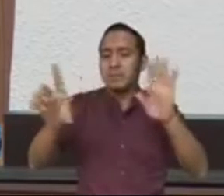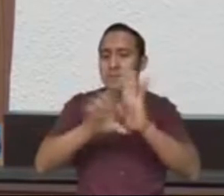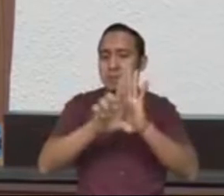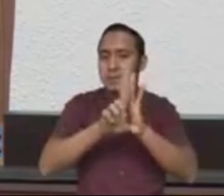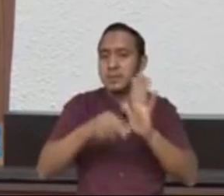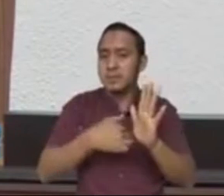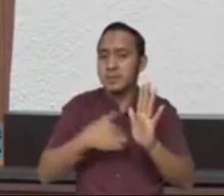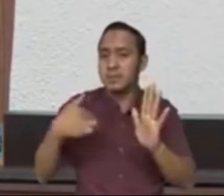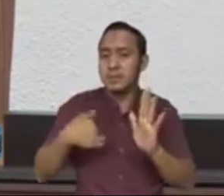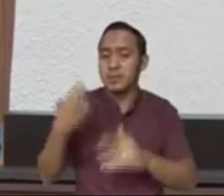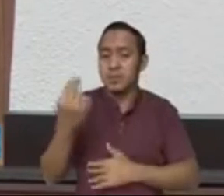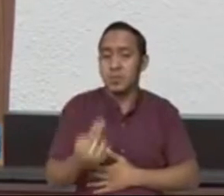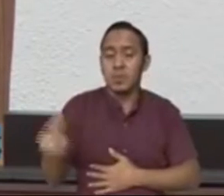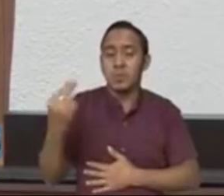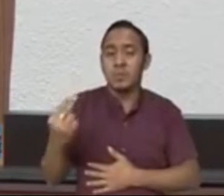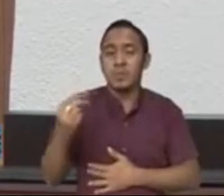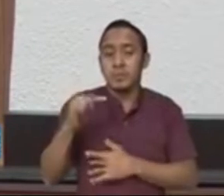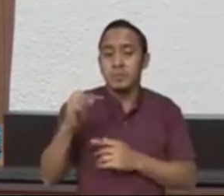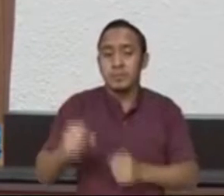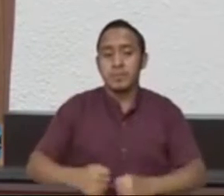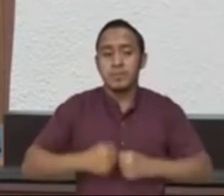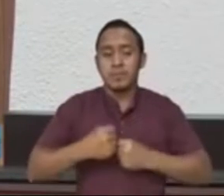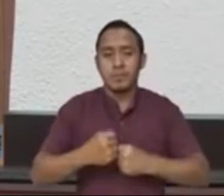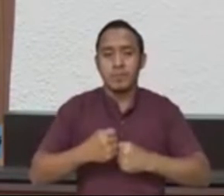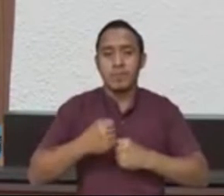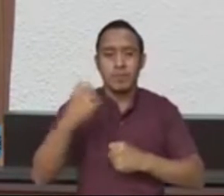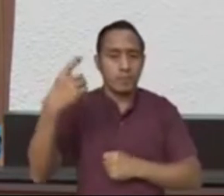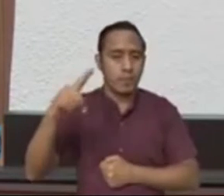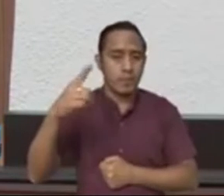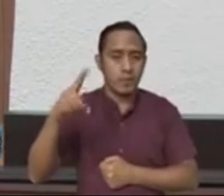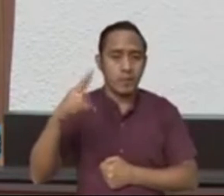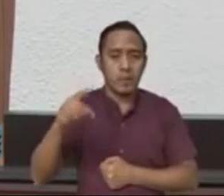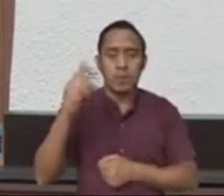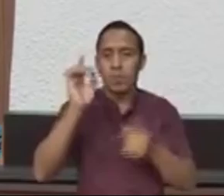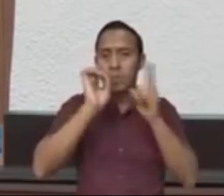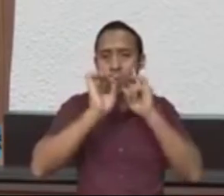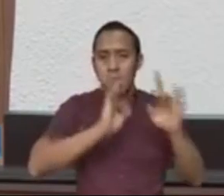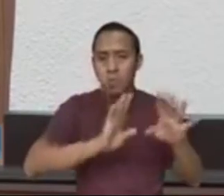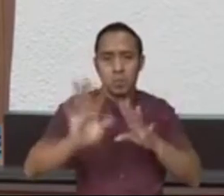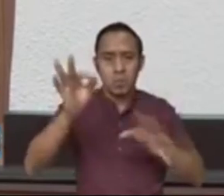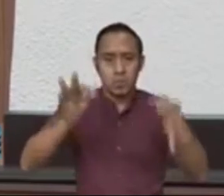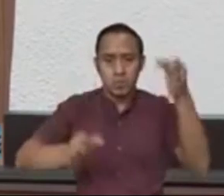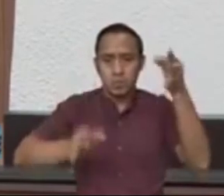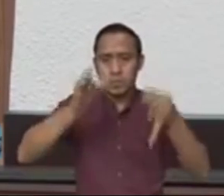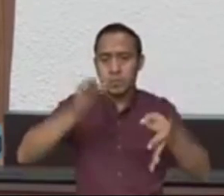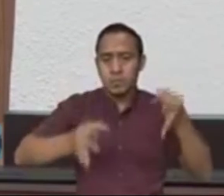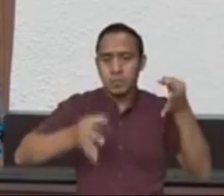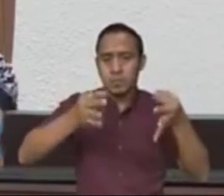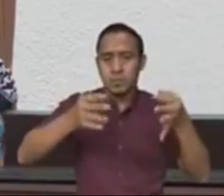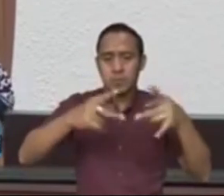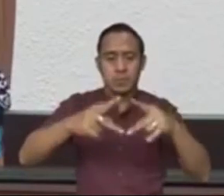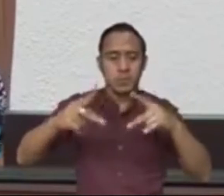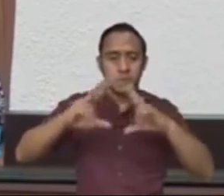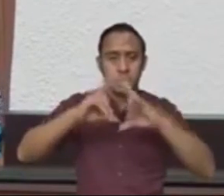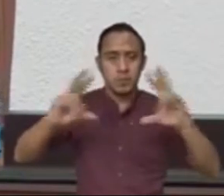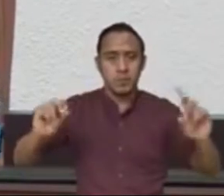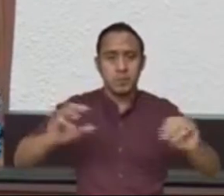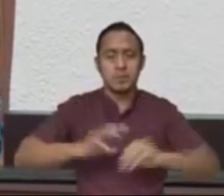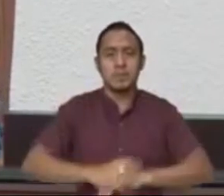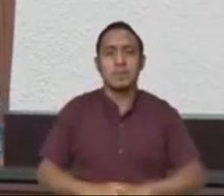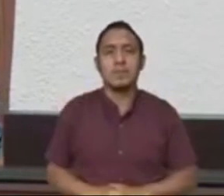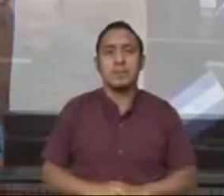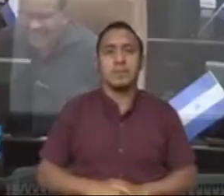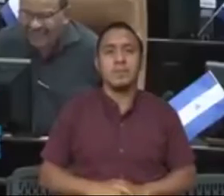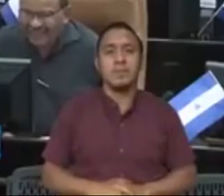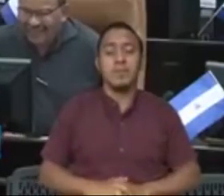vigente para fortalecer el Estado de Derecho y de seguridad jurídica de los nicaragüenses.